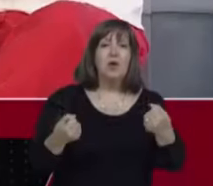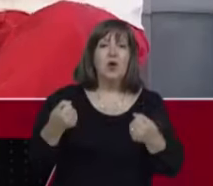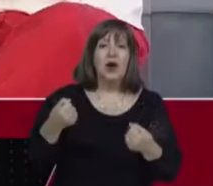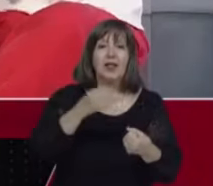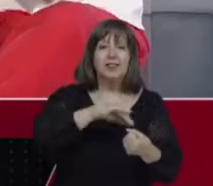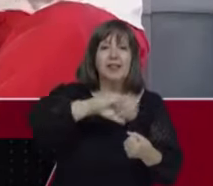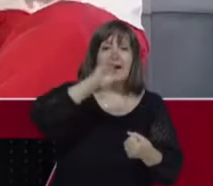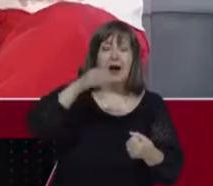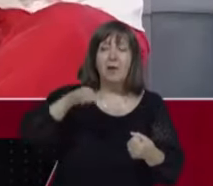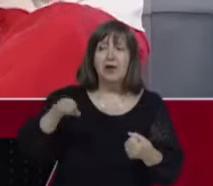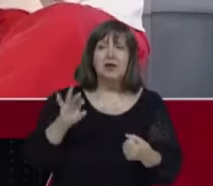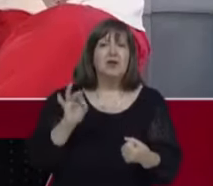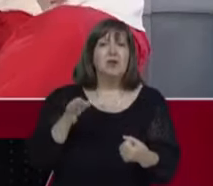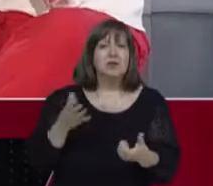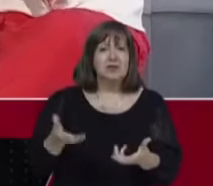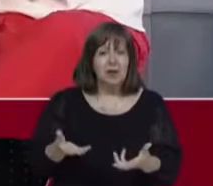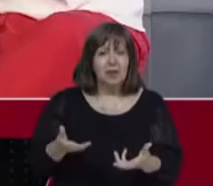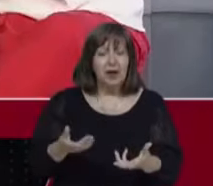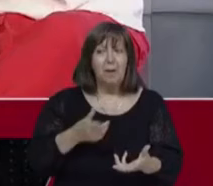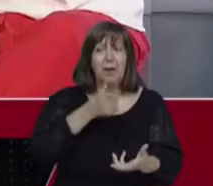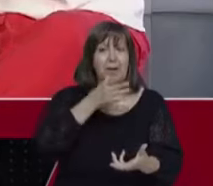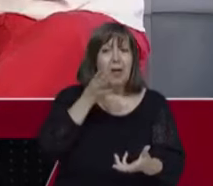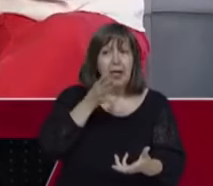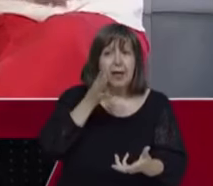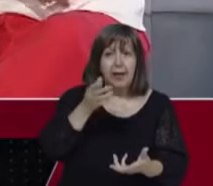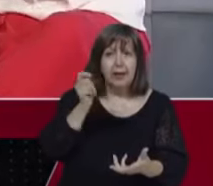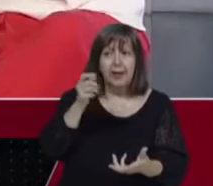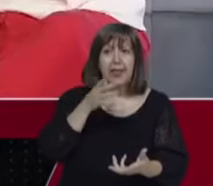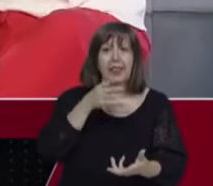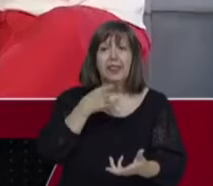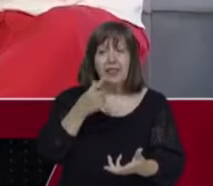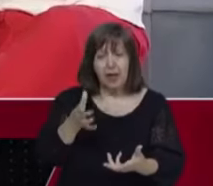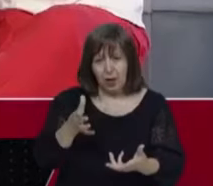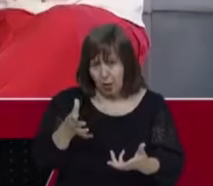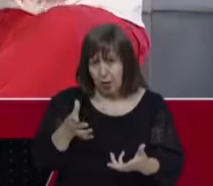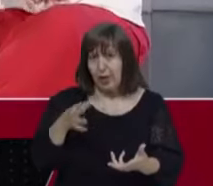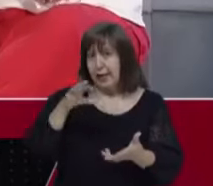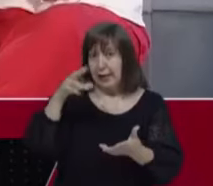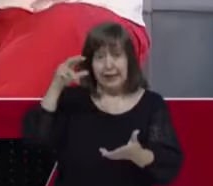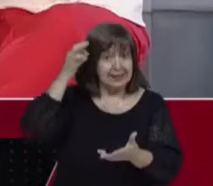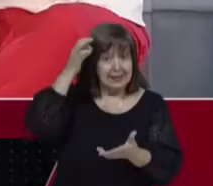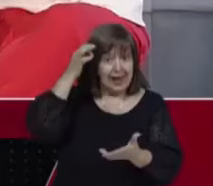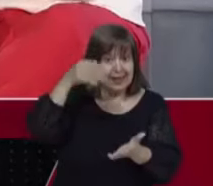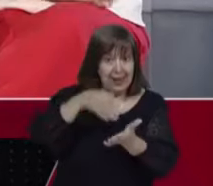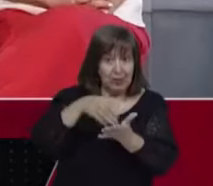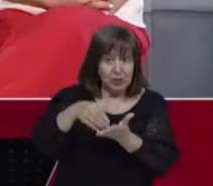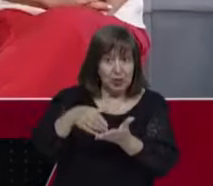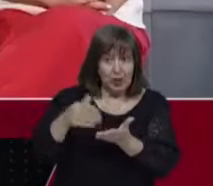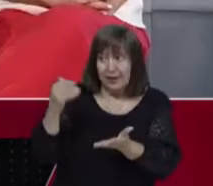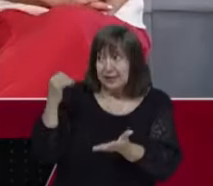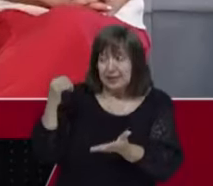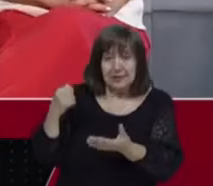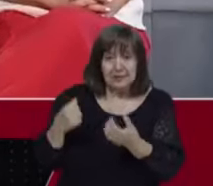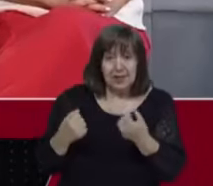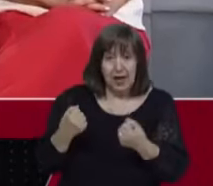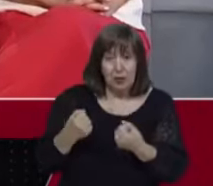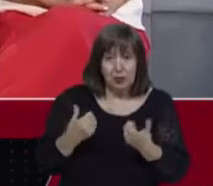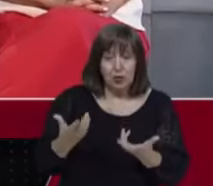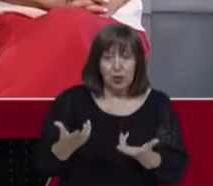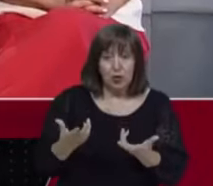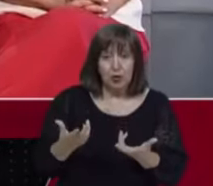otro, y justo en el interior de ese vehículo había una suma de dinero cuantiosa, 30 Mucha millones de plata. pesos. Es lo